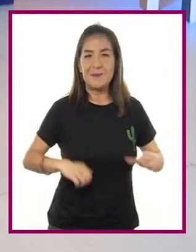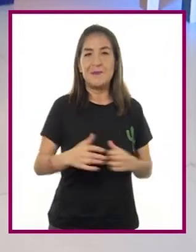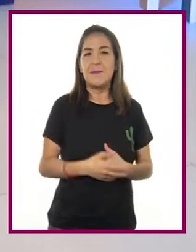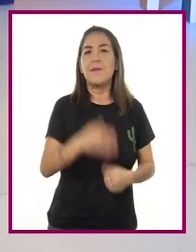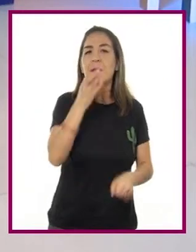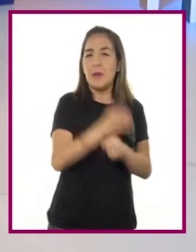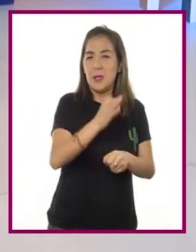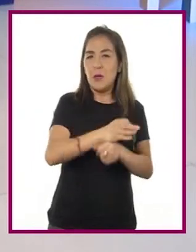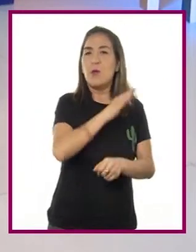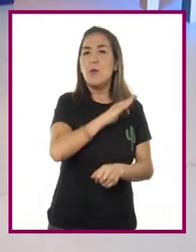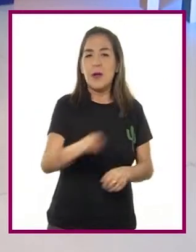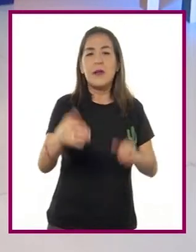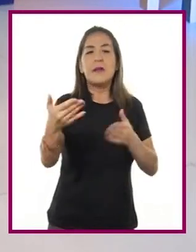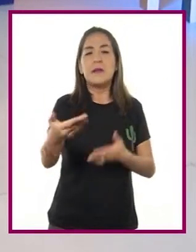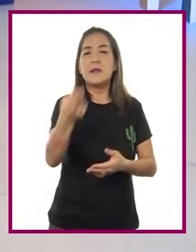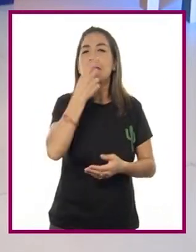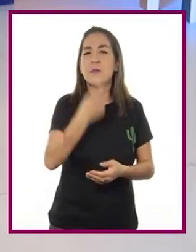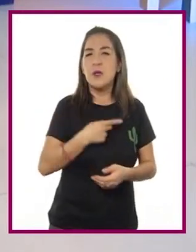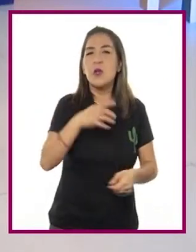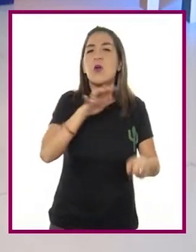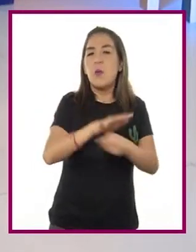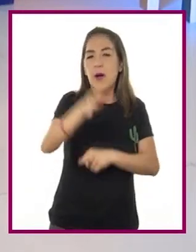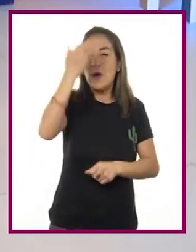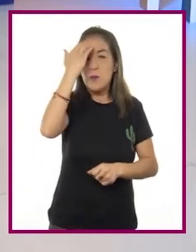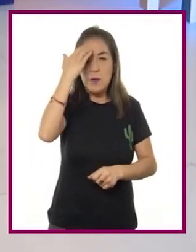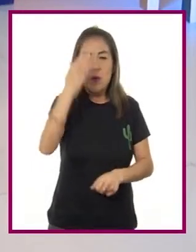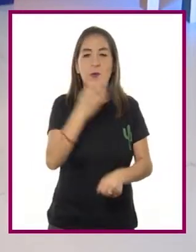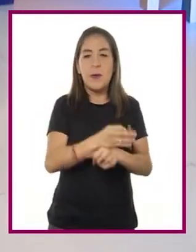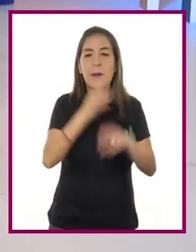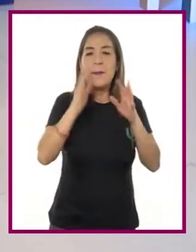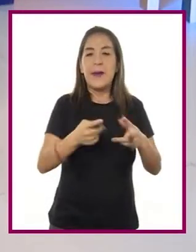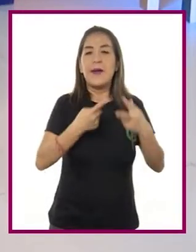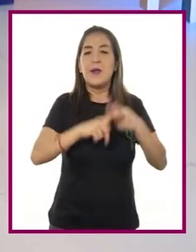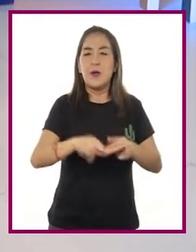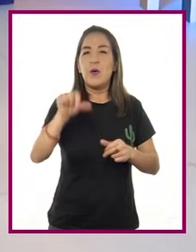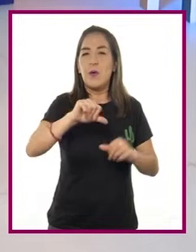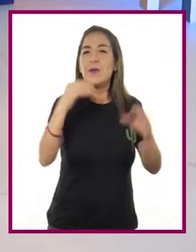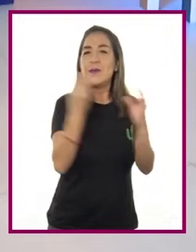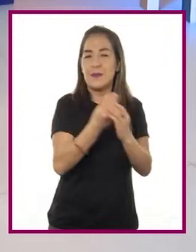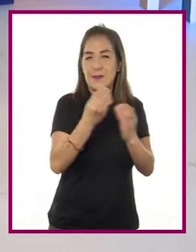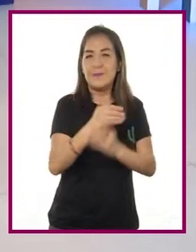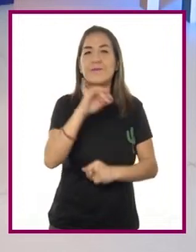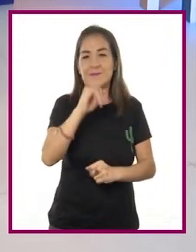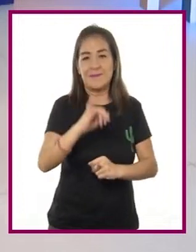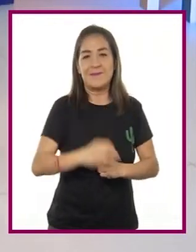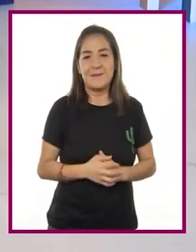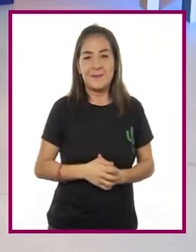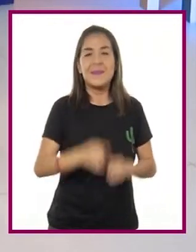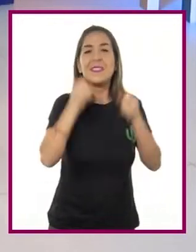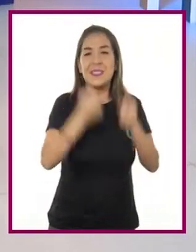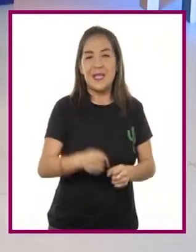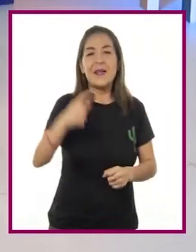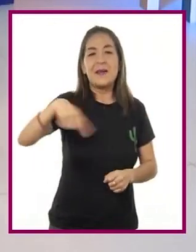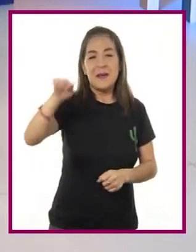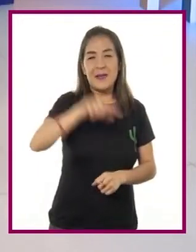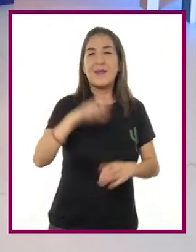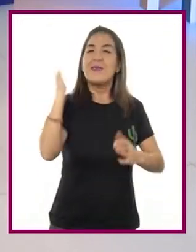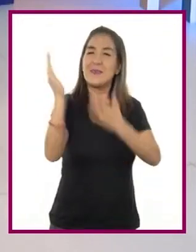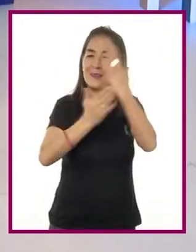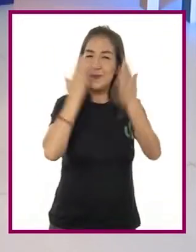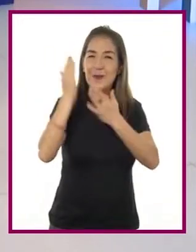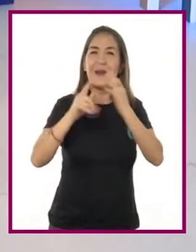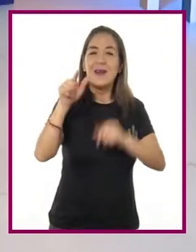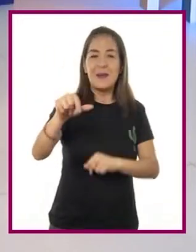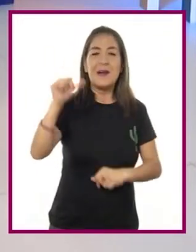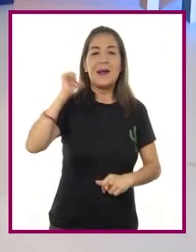¿Podría indicarnos cuáles son los conocimientos que necesitamos para iniciar esta sesión? Por supuesto, seguramente en tu vida estudiantil